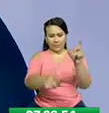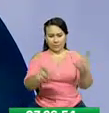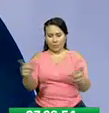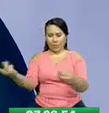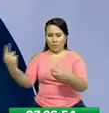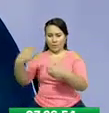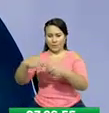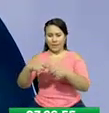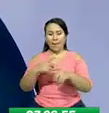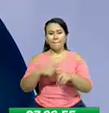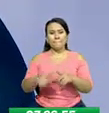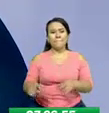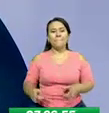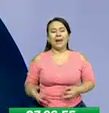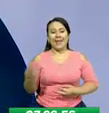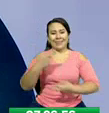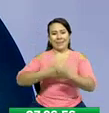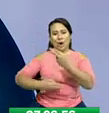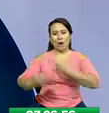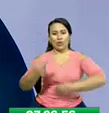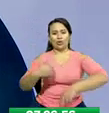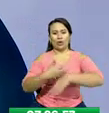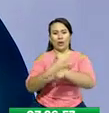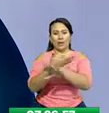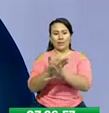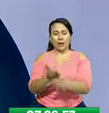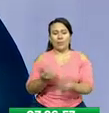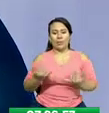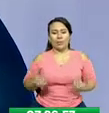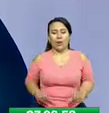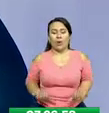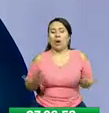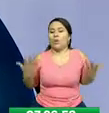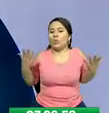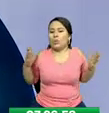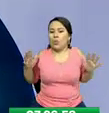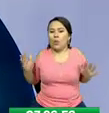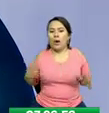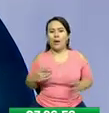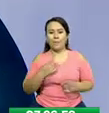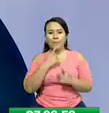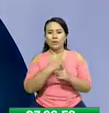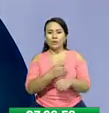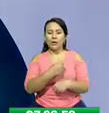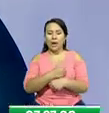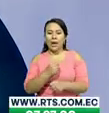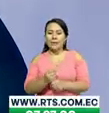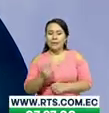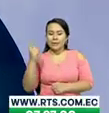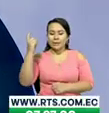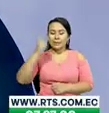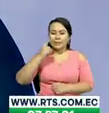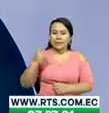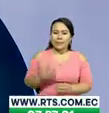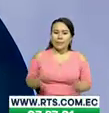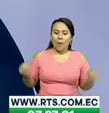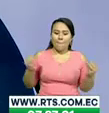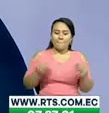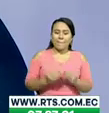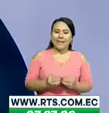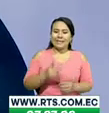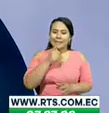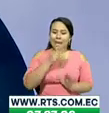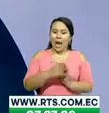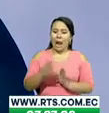nuestra capacidad de inversión en el tiempo se ha reducido sustancialmente. Y esto es lo que hace que necesitemos un